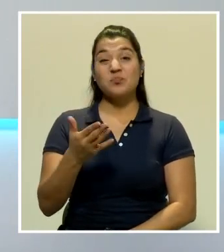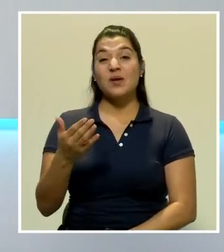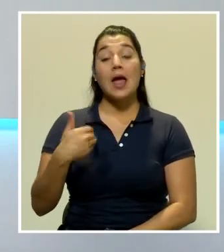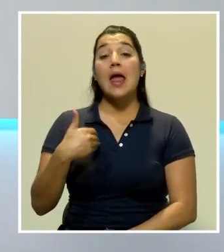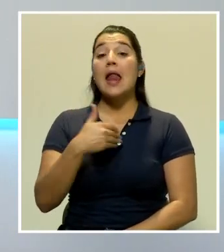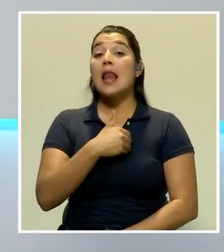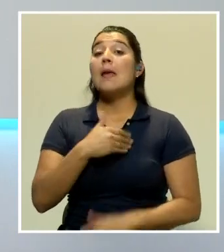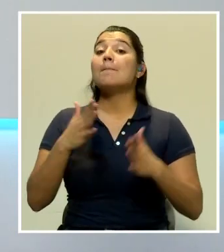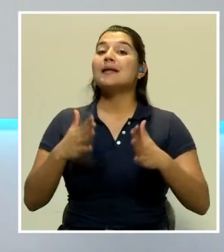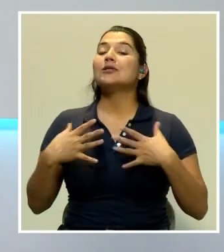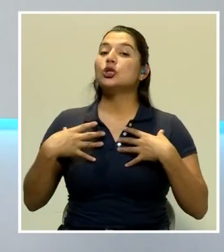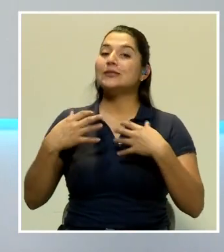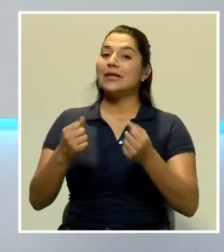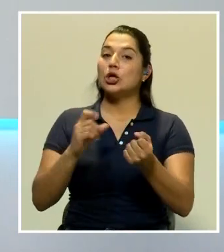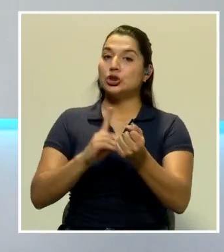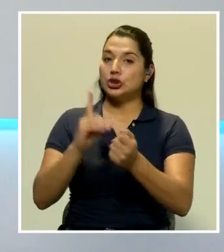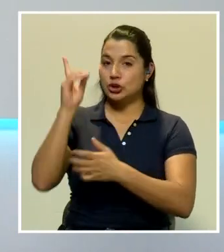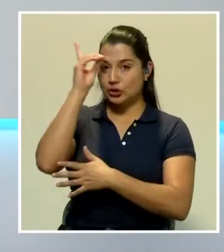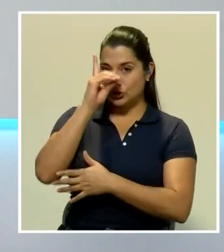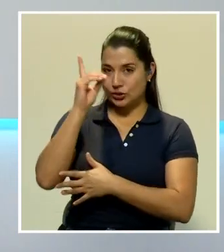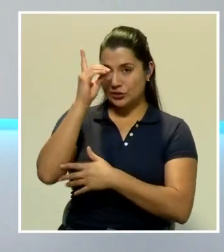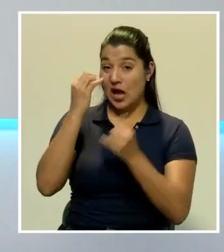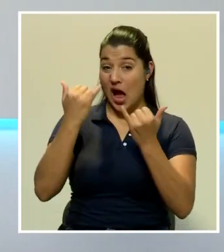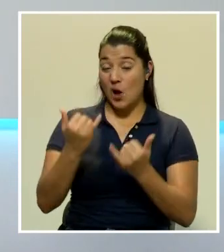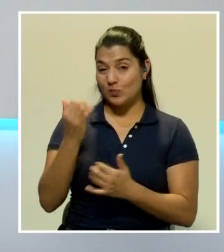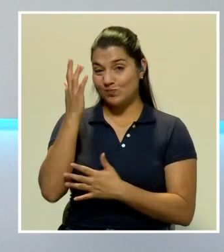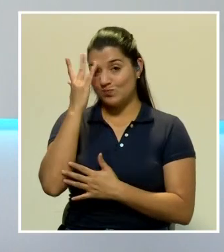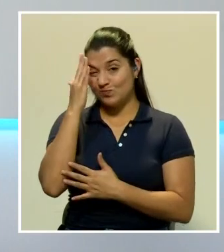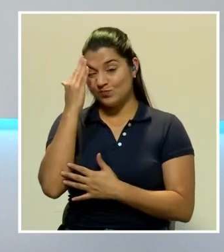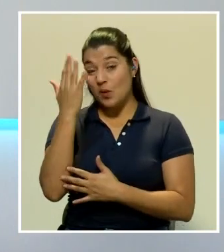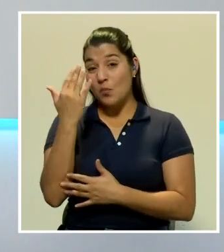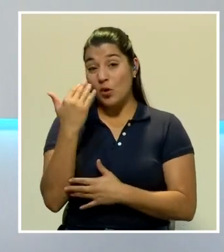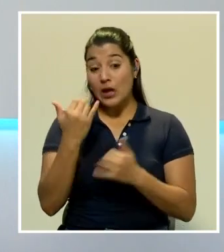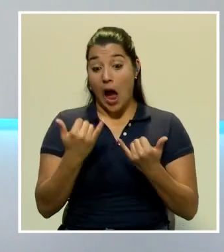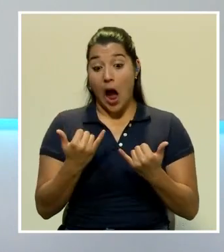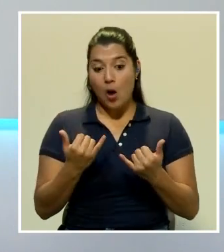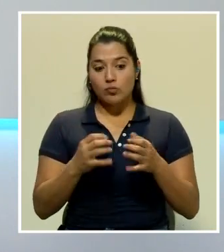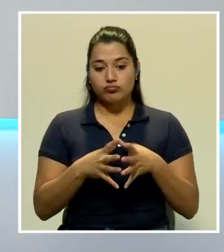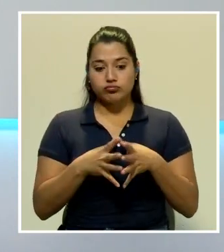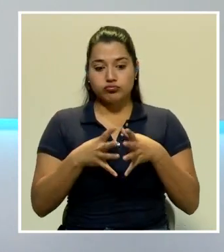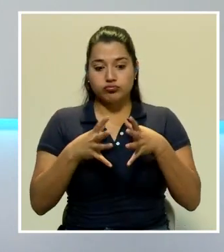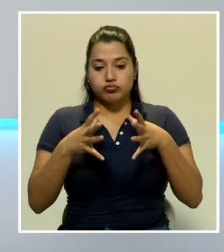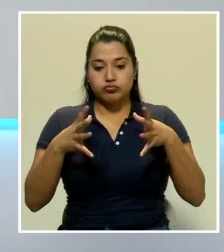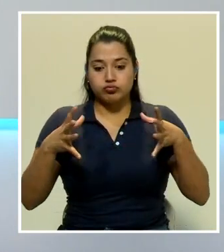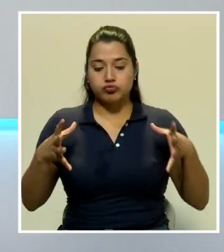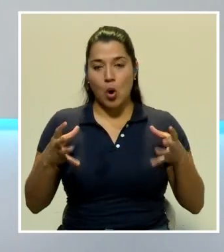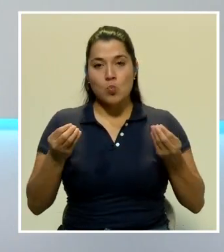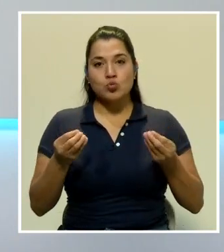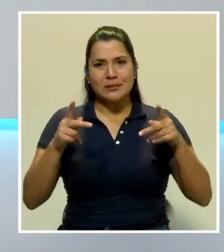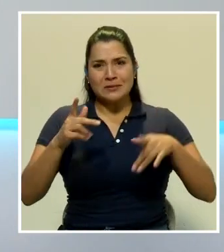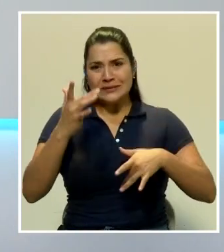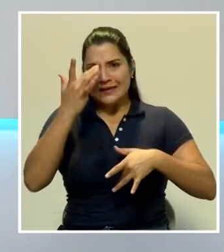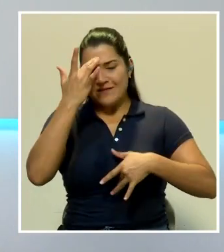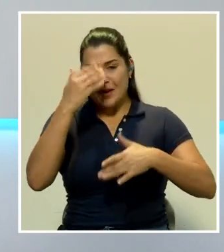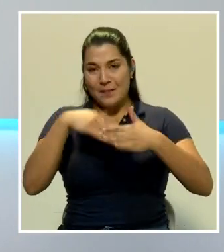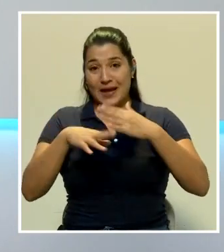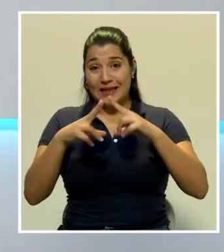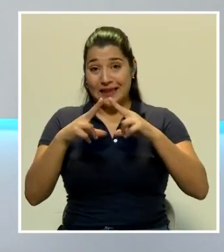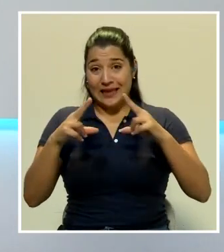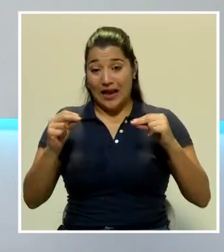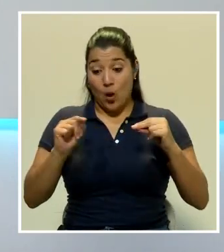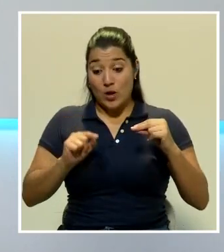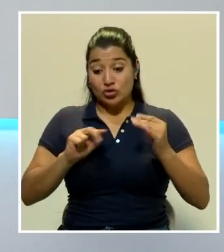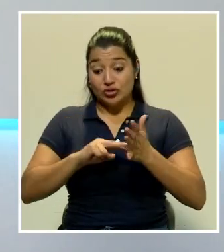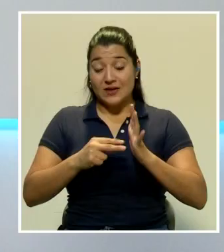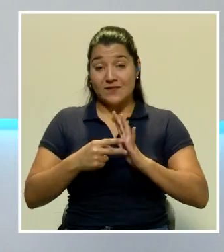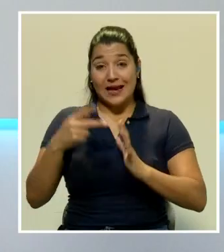ministro de Salud, Daniel Salas, mantiene preocupación por el aumento de casos de COVID-19 en Nicaragua y afirmó que representa un riesgo para